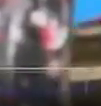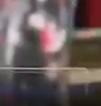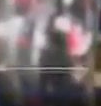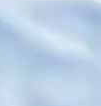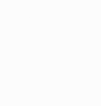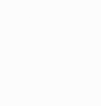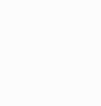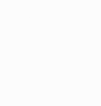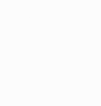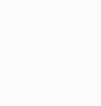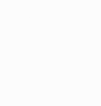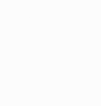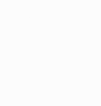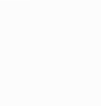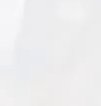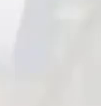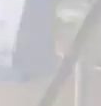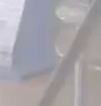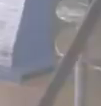universidades.